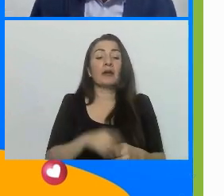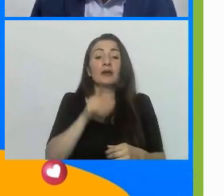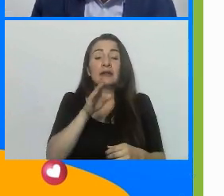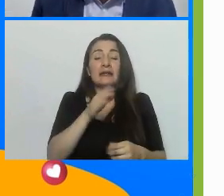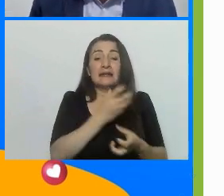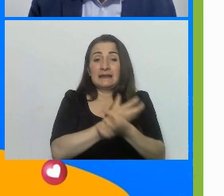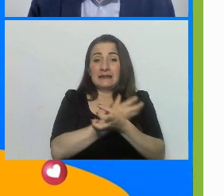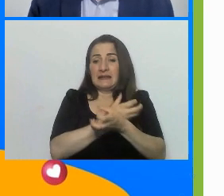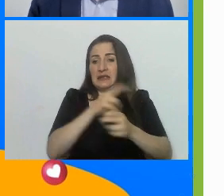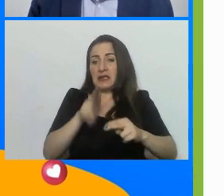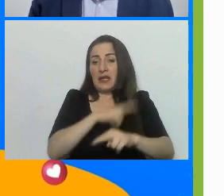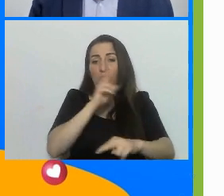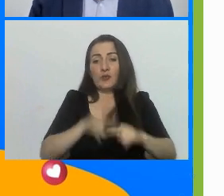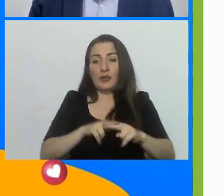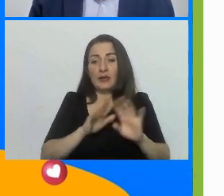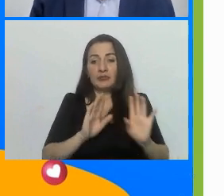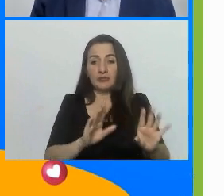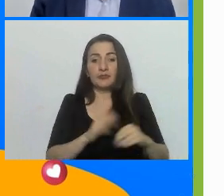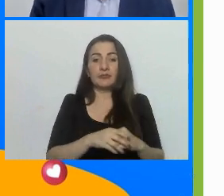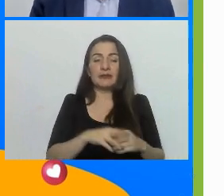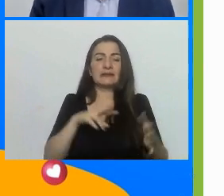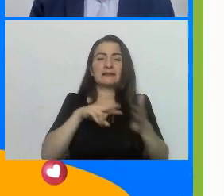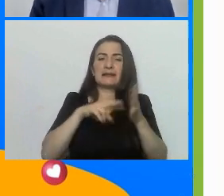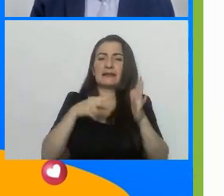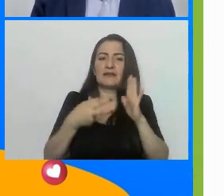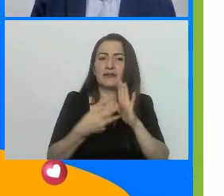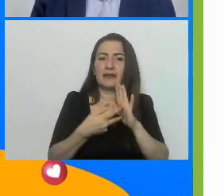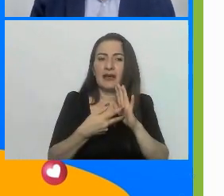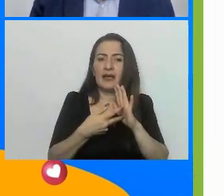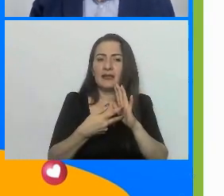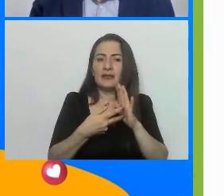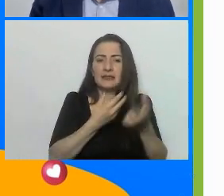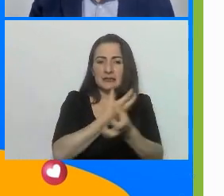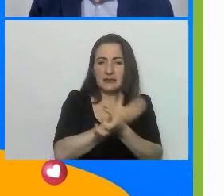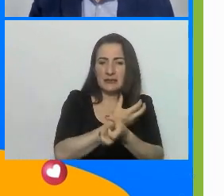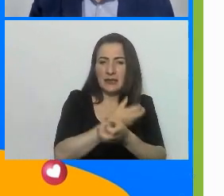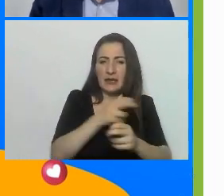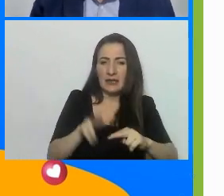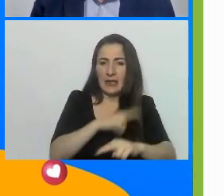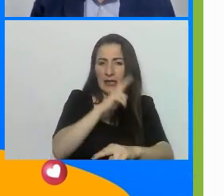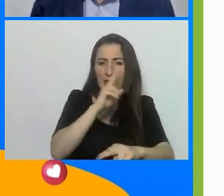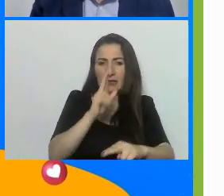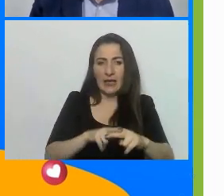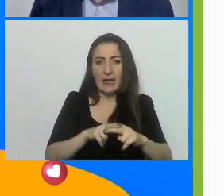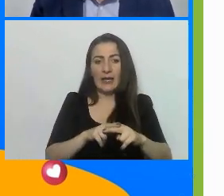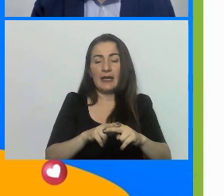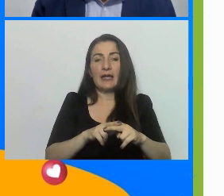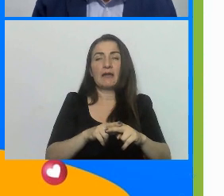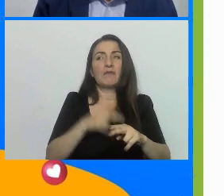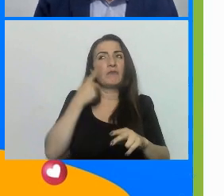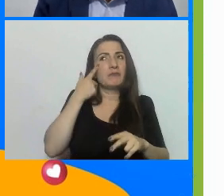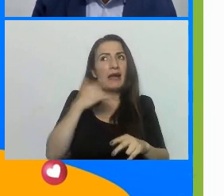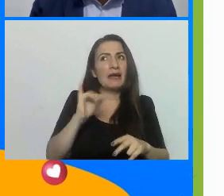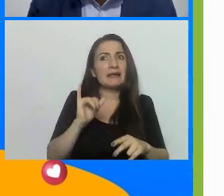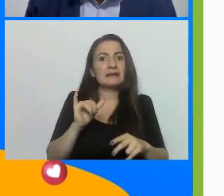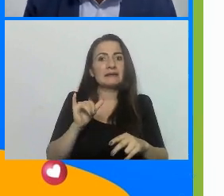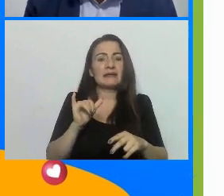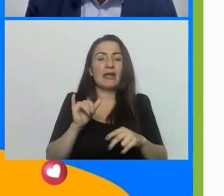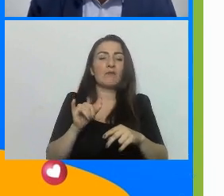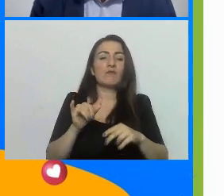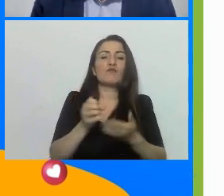ciencia natural, ¿sí? Significa que si es ciencia natural, entonces es prima hermana, más hermana que prima de la